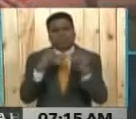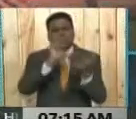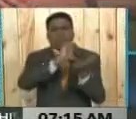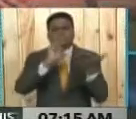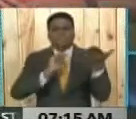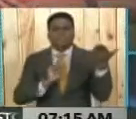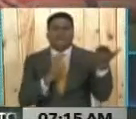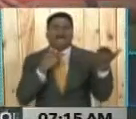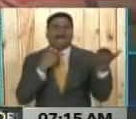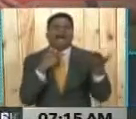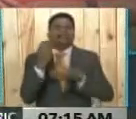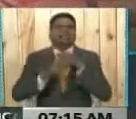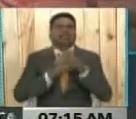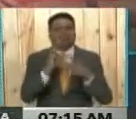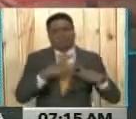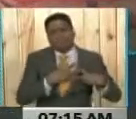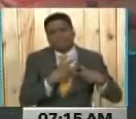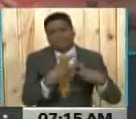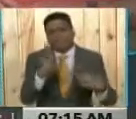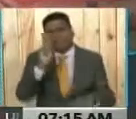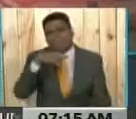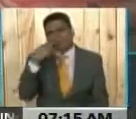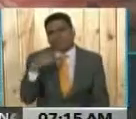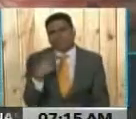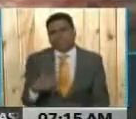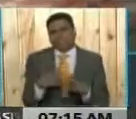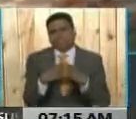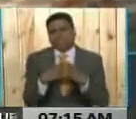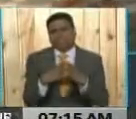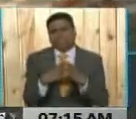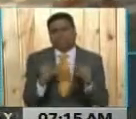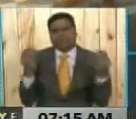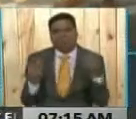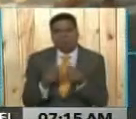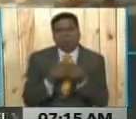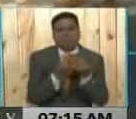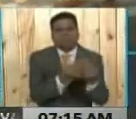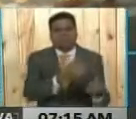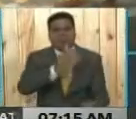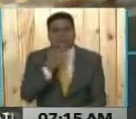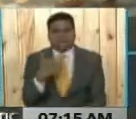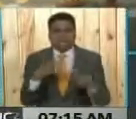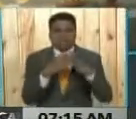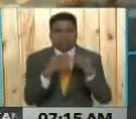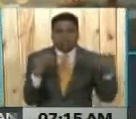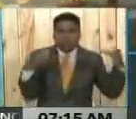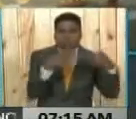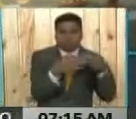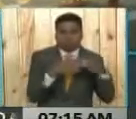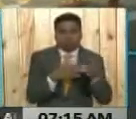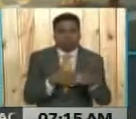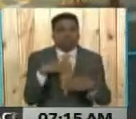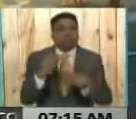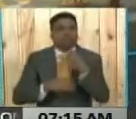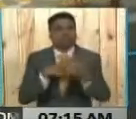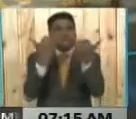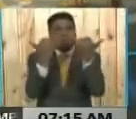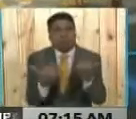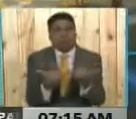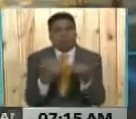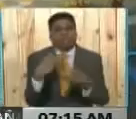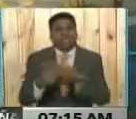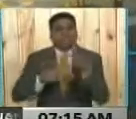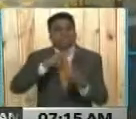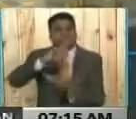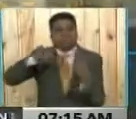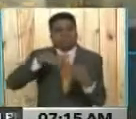la posibilidad de una voluntad política tan sólida como la que lo acompañó a él y a su generación para hoy consolidar una revolución